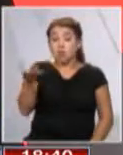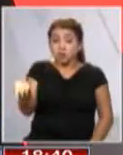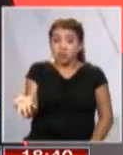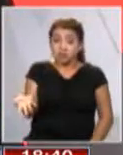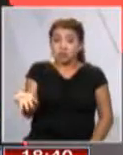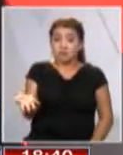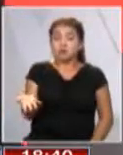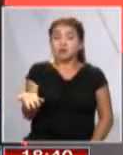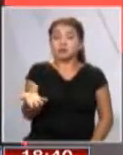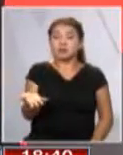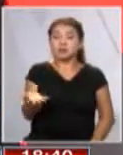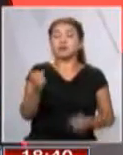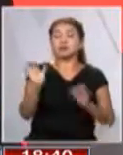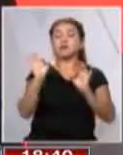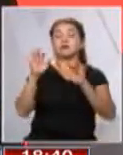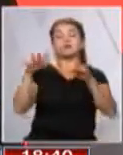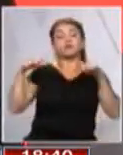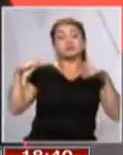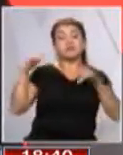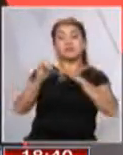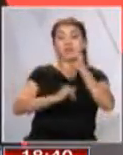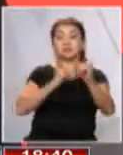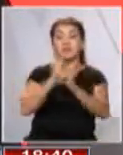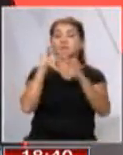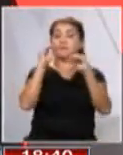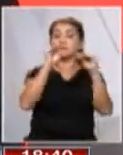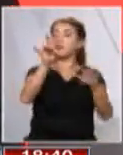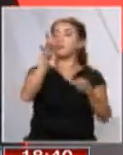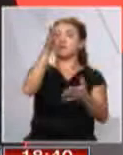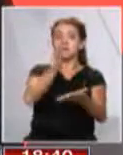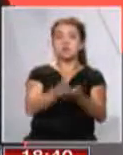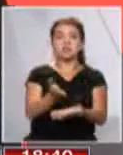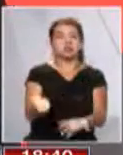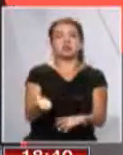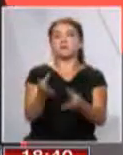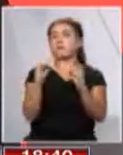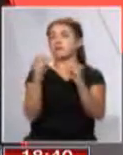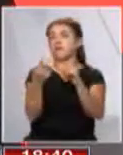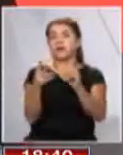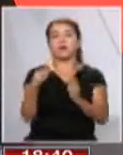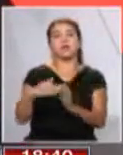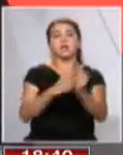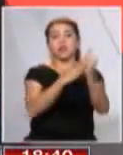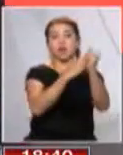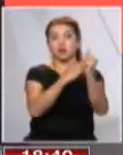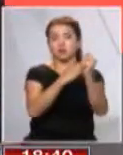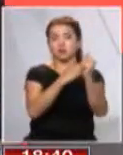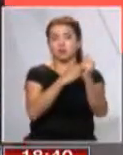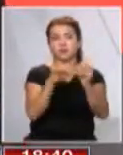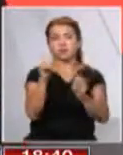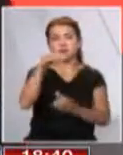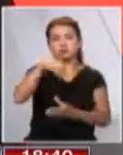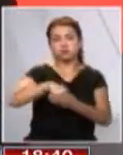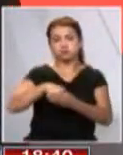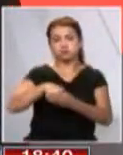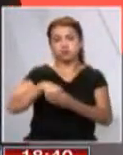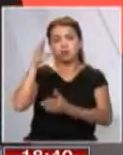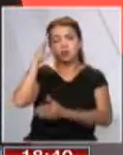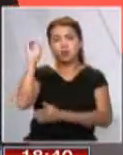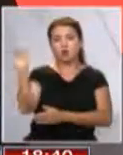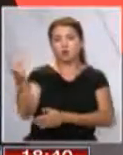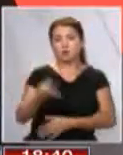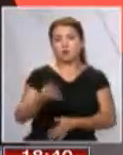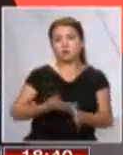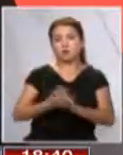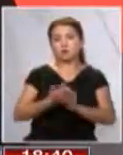en un evento internacional de mujeres donde vamos a hablar de la toma de decisión donde vamos a hablar del liderazgo no se incorpore la opinión de por ejemplo